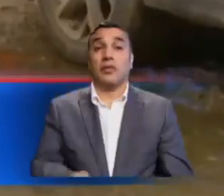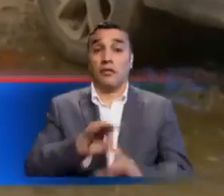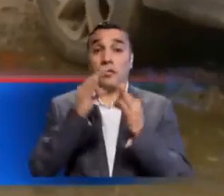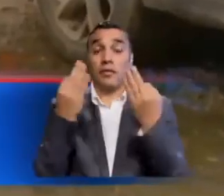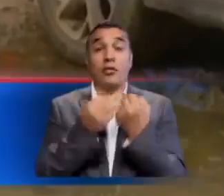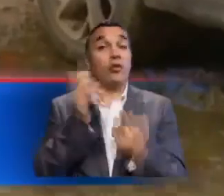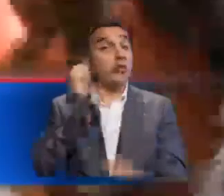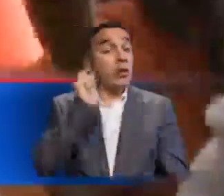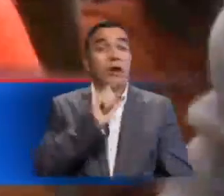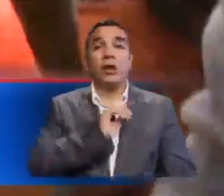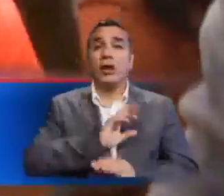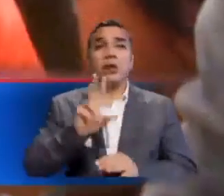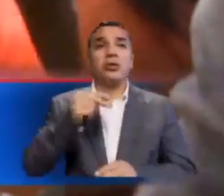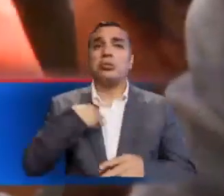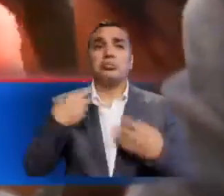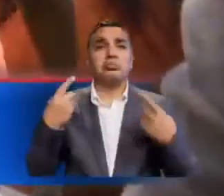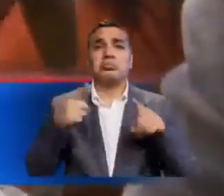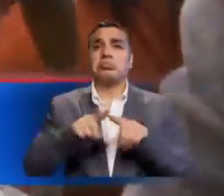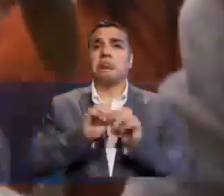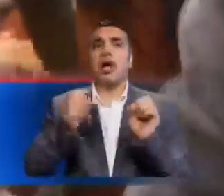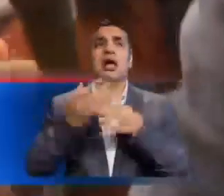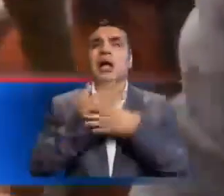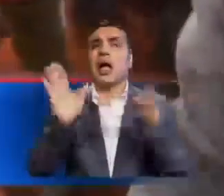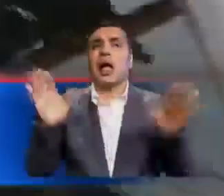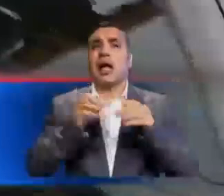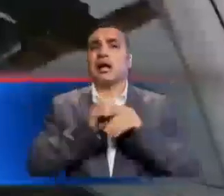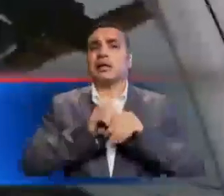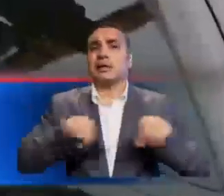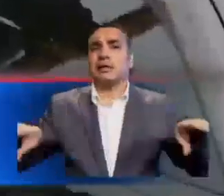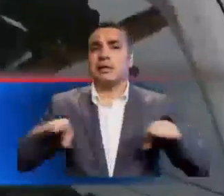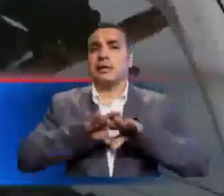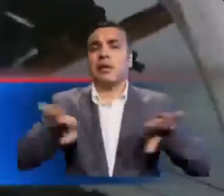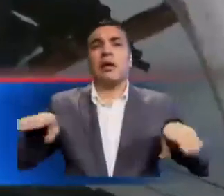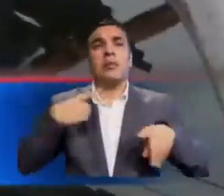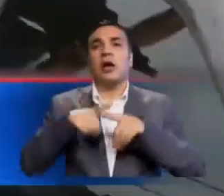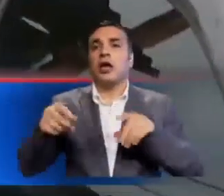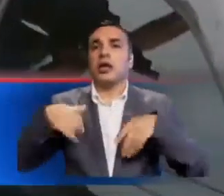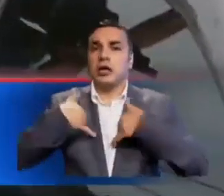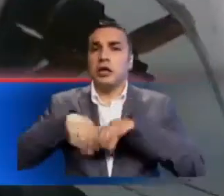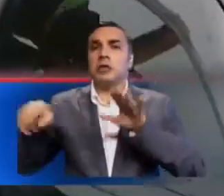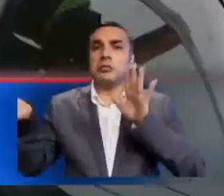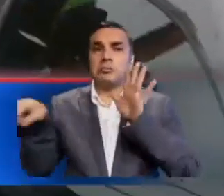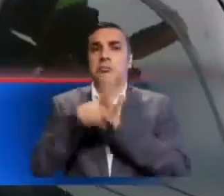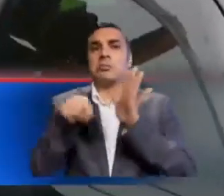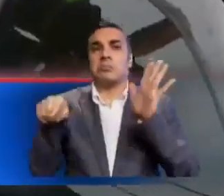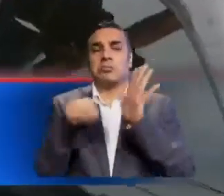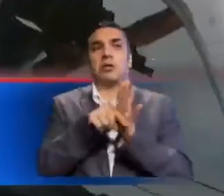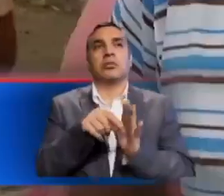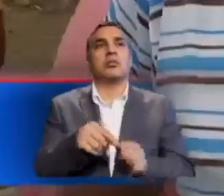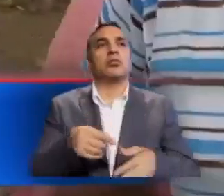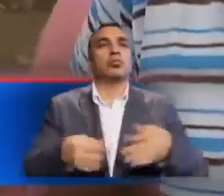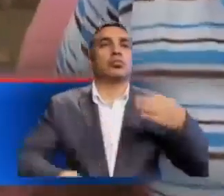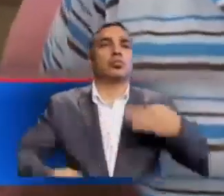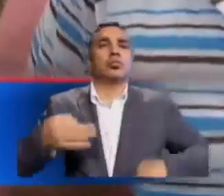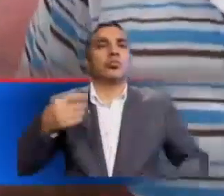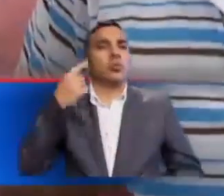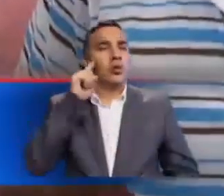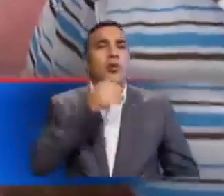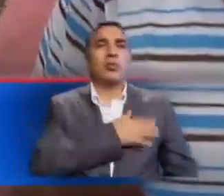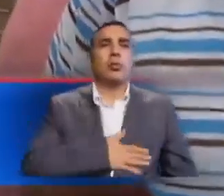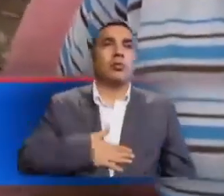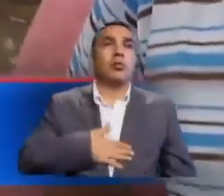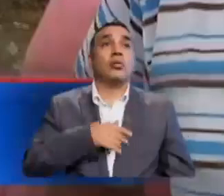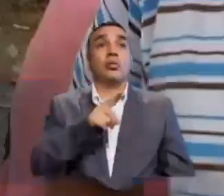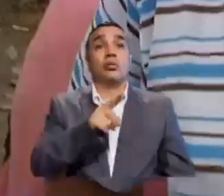la mujer, ella ya no tenía nada con el sujeto, pero él la seguía y hasta la amenazaba. Se pide justicia para ella porque ella era